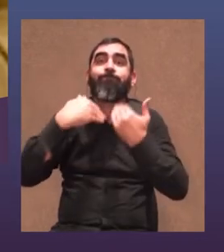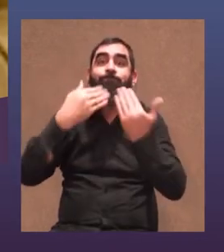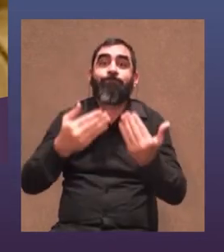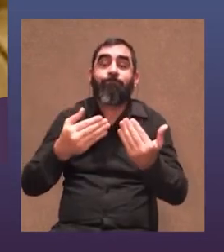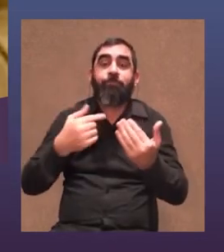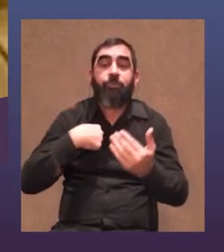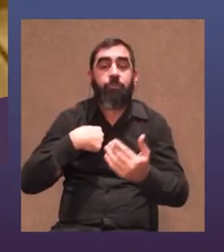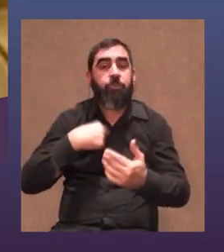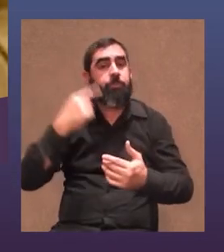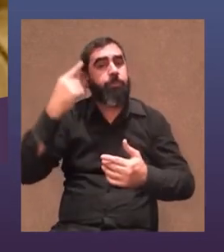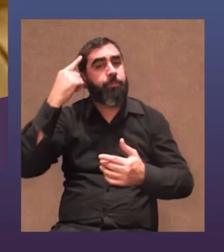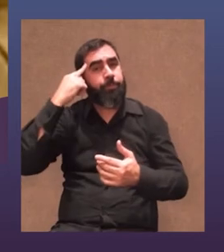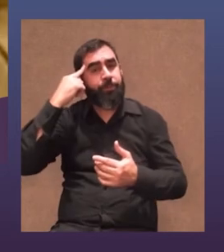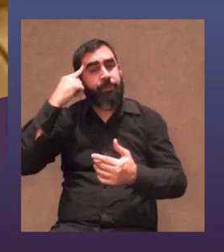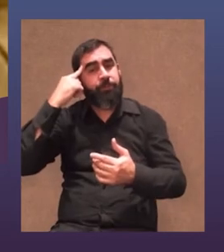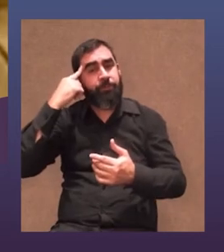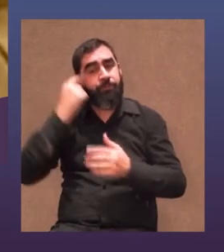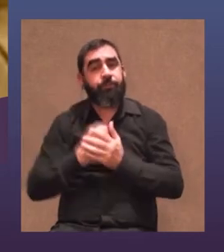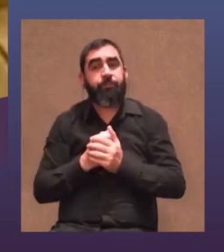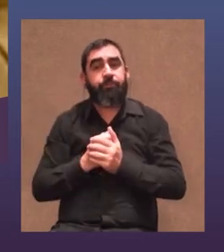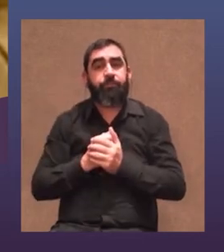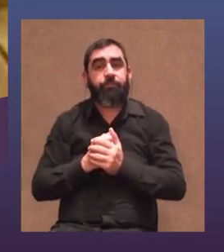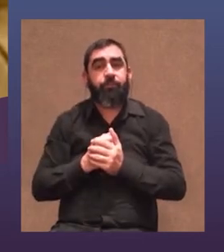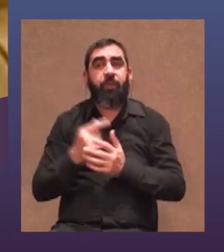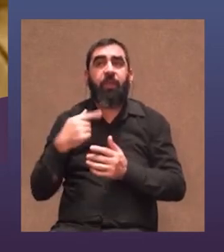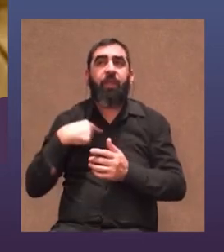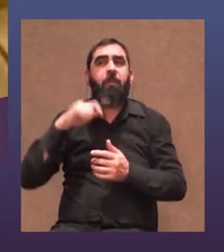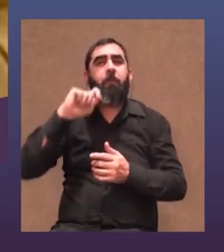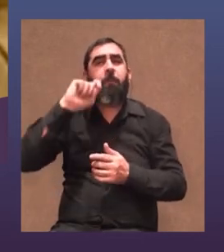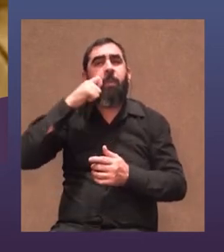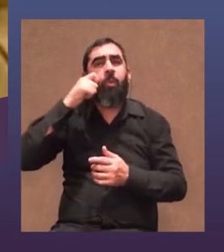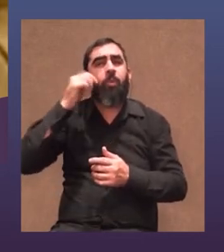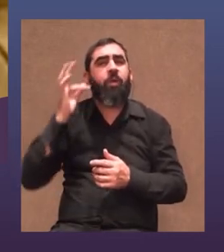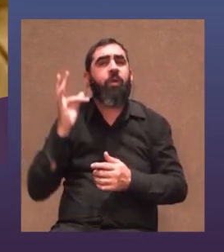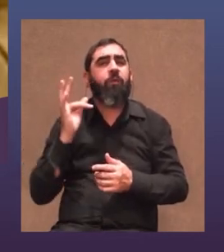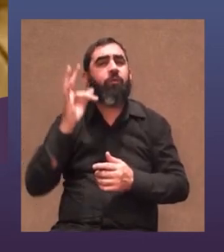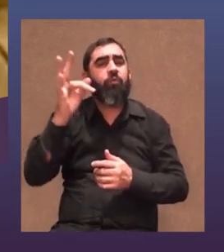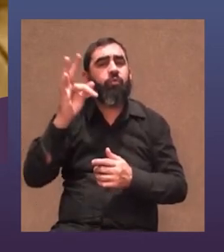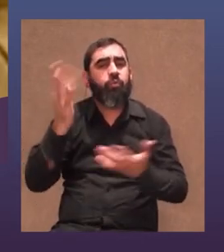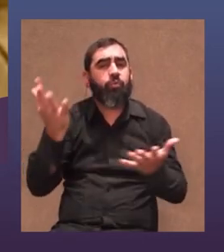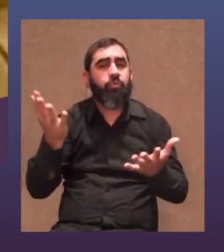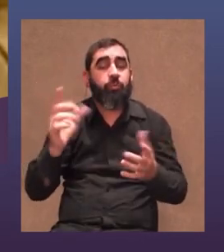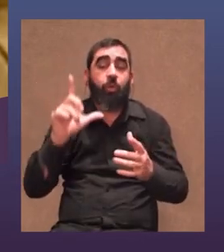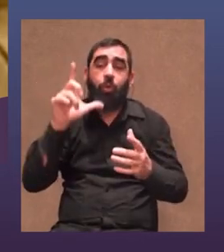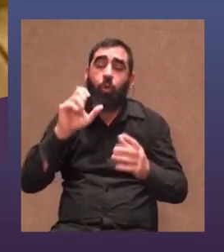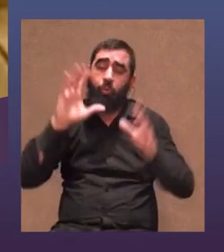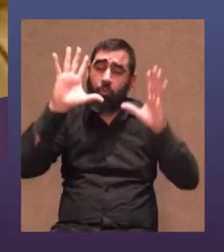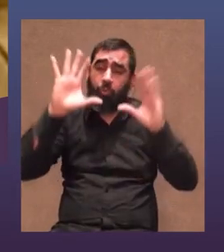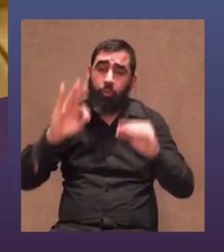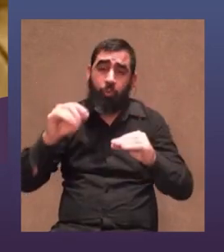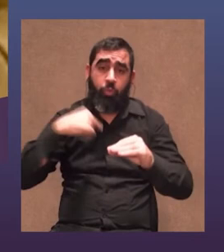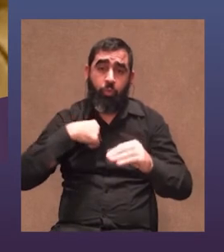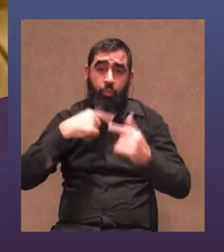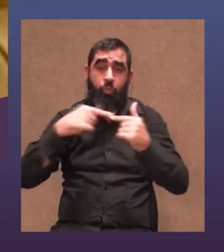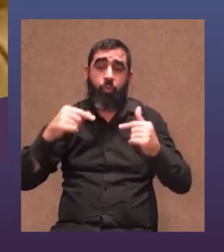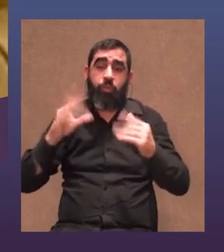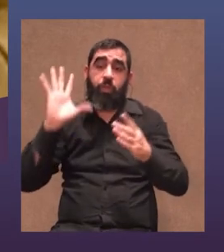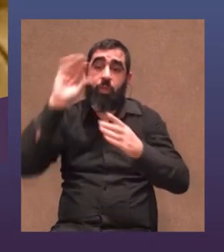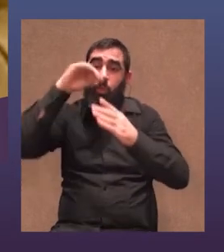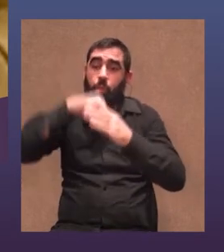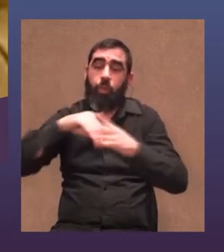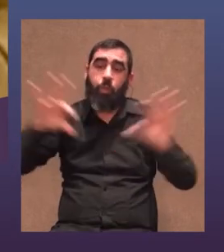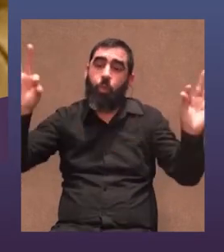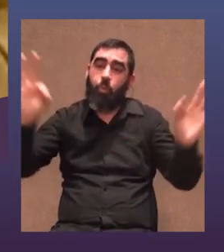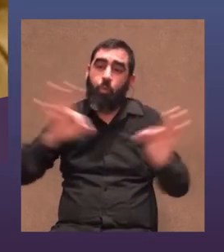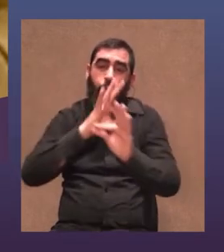hizo pensar qué me gustaría hacer. Por supuesto que todo lo mío tiene que ver con la música,